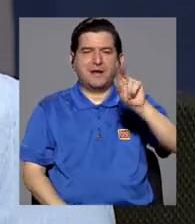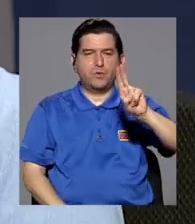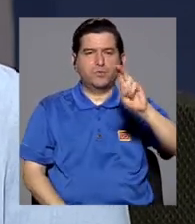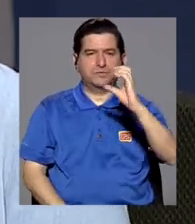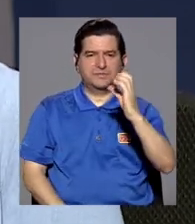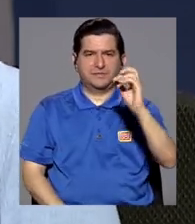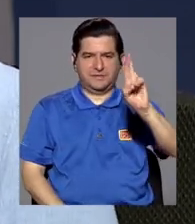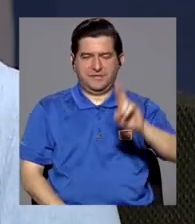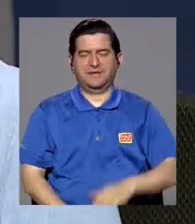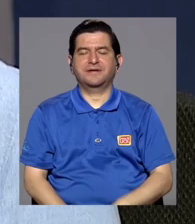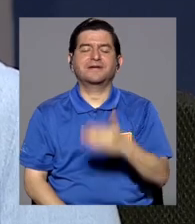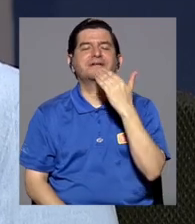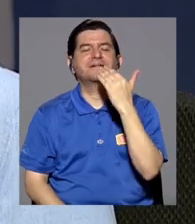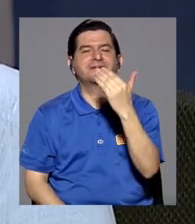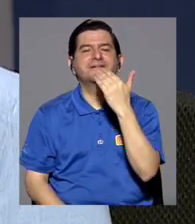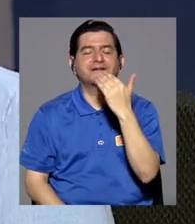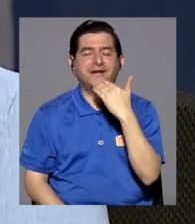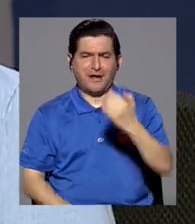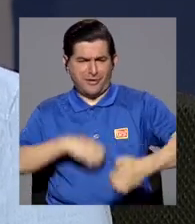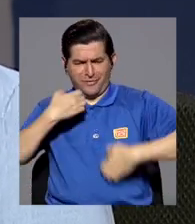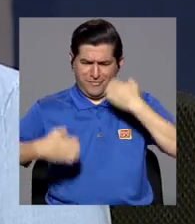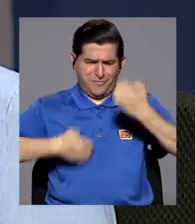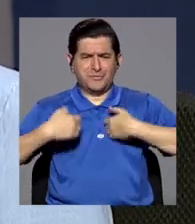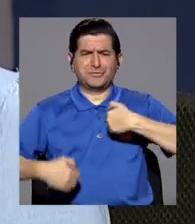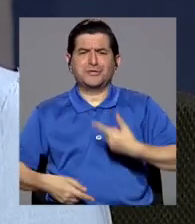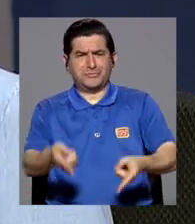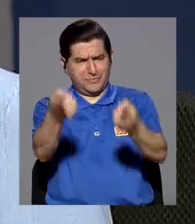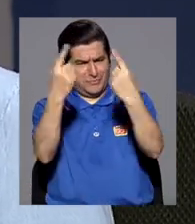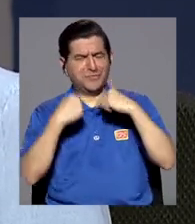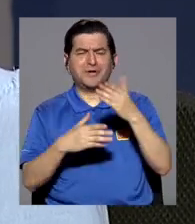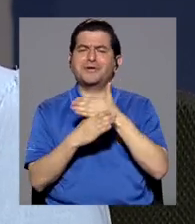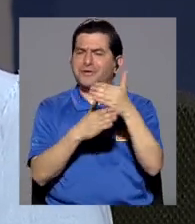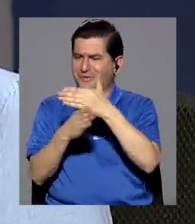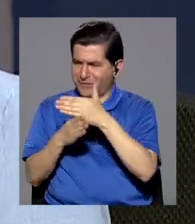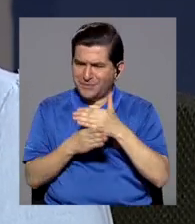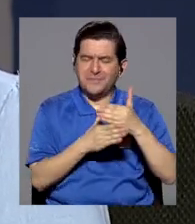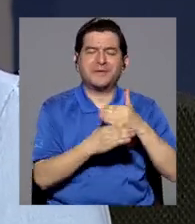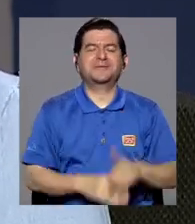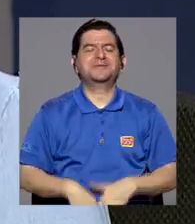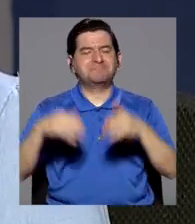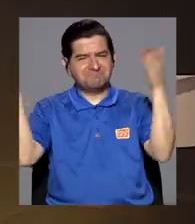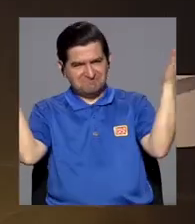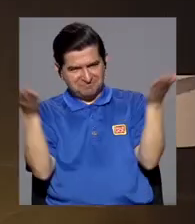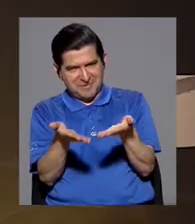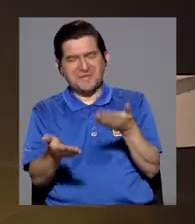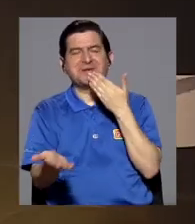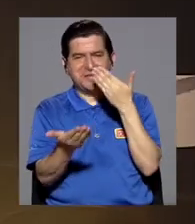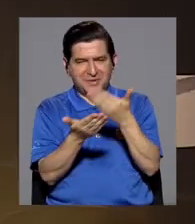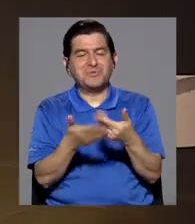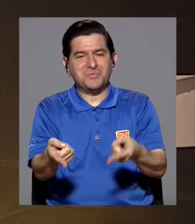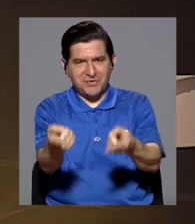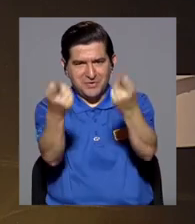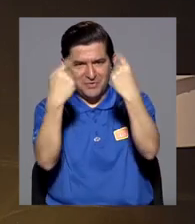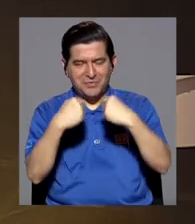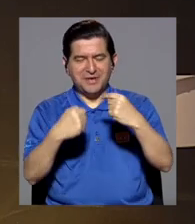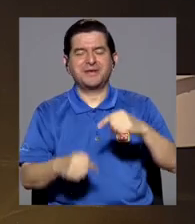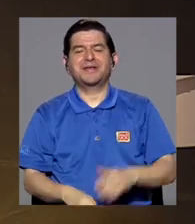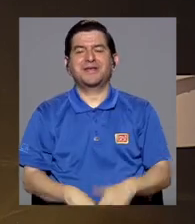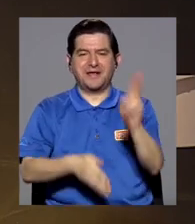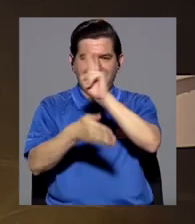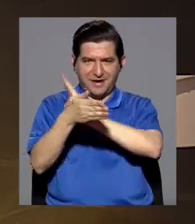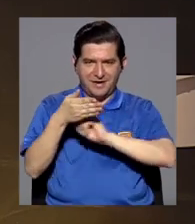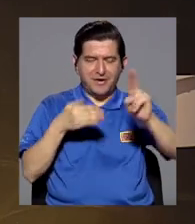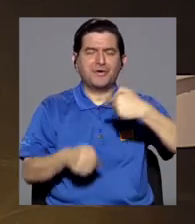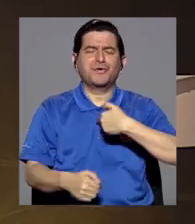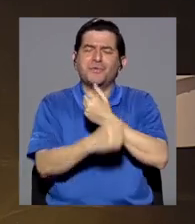se ve muy agradecida y muy emocionada de poder estar acá compartiendo bienvenidos siempre es bueno volver a la universidad que uno quiere